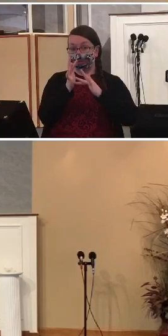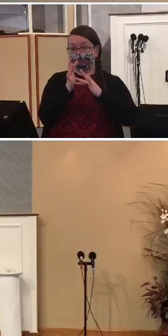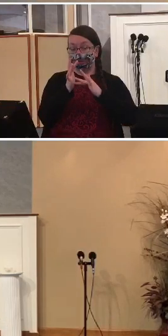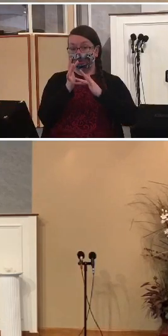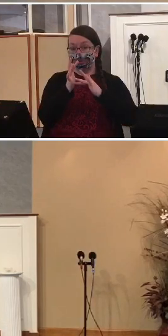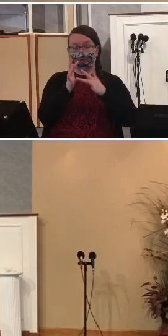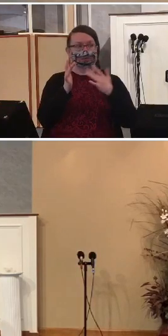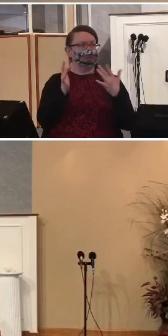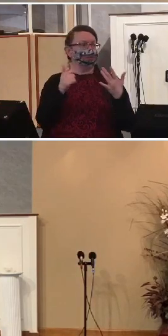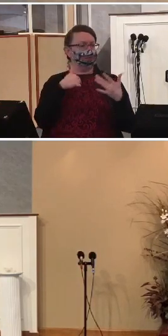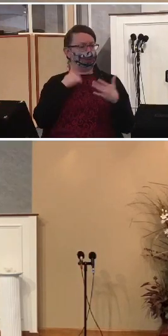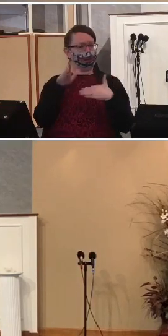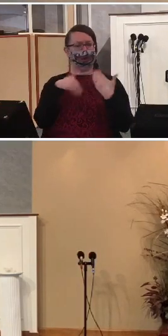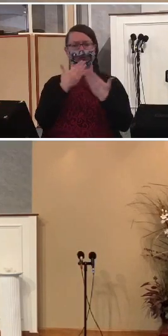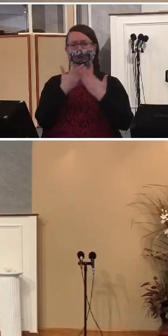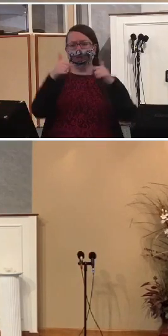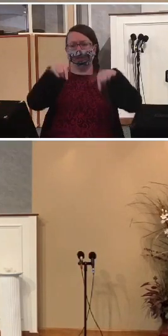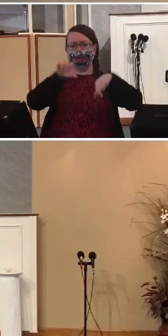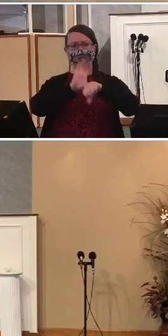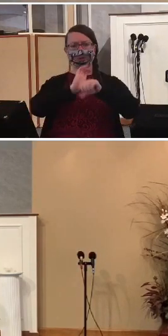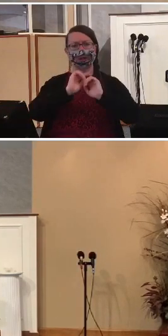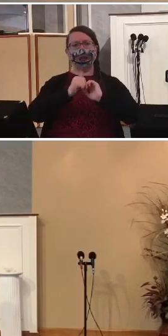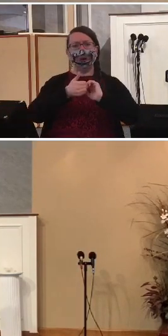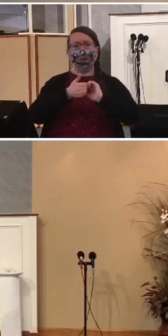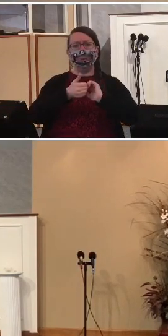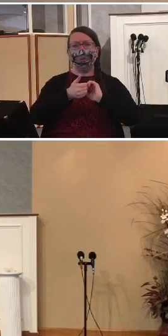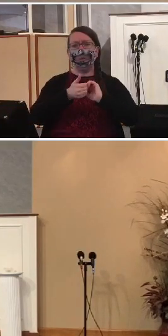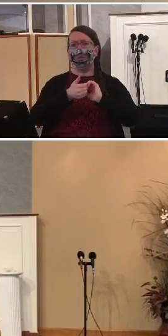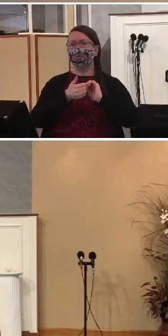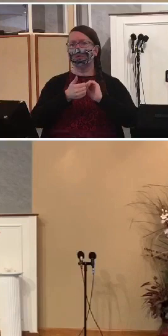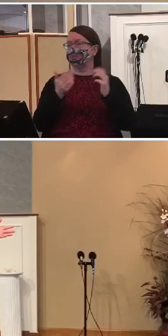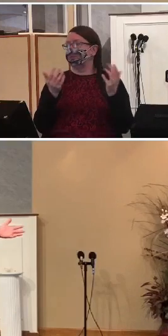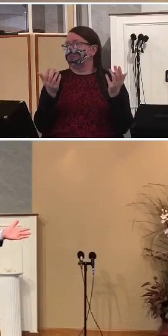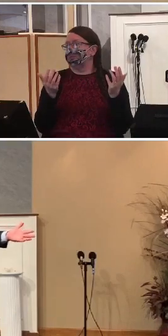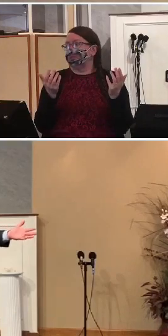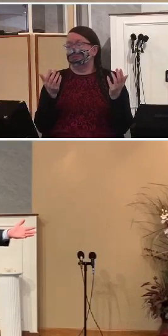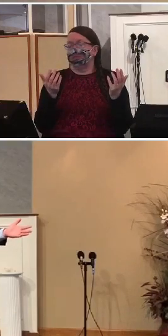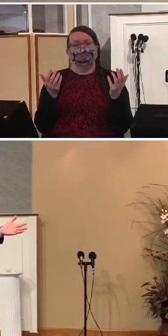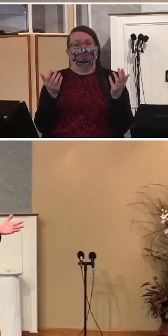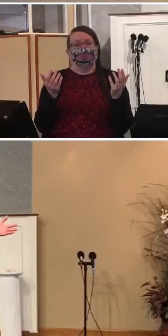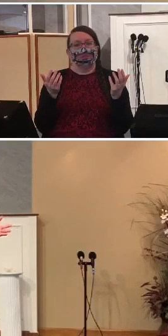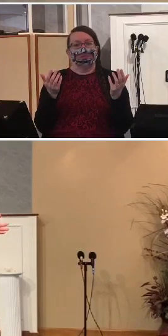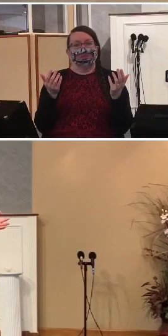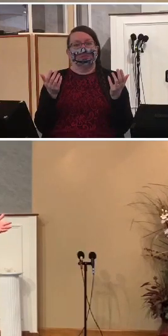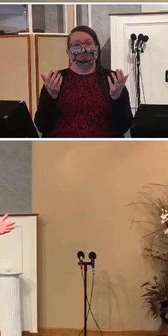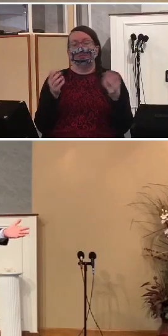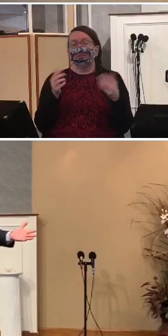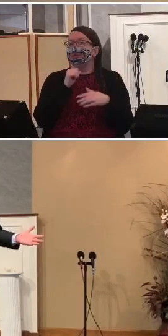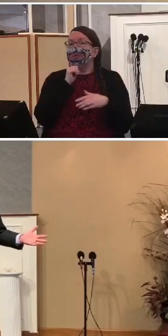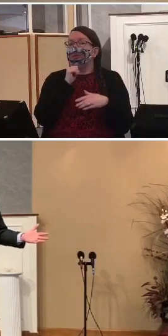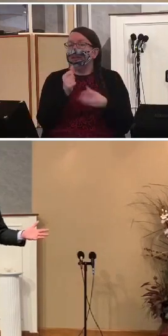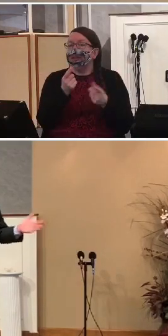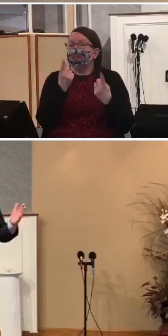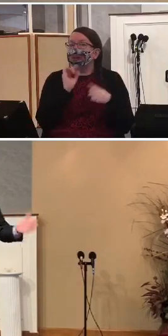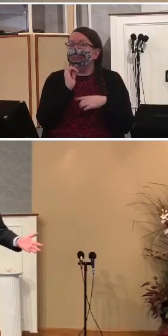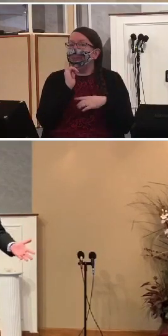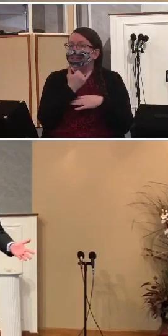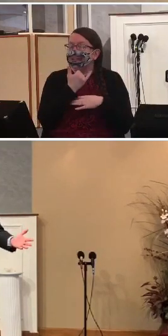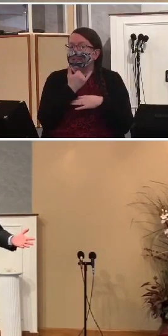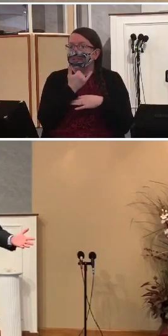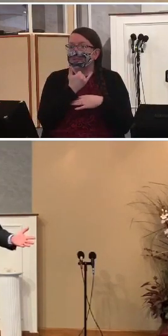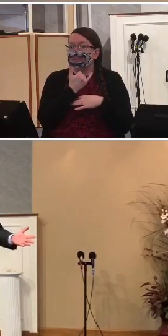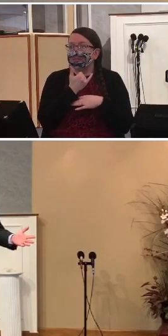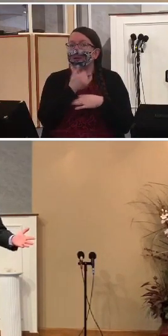¿Cómo yo llegué a esta iglesia? ¿Cómo yo llegué aquí? Bueno, tú no solamente viniste, tú